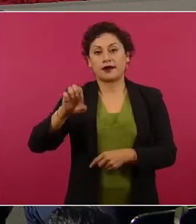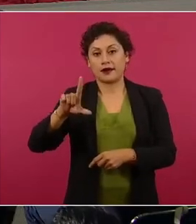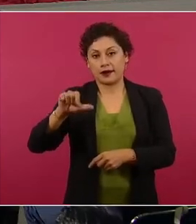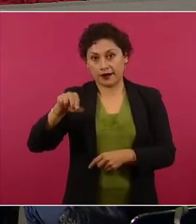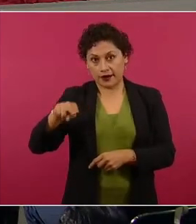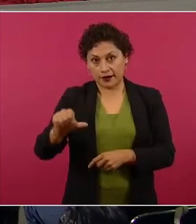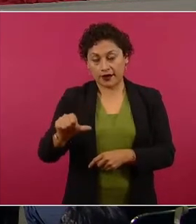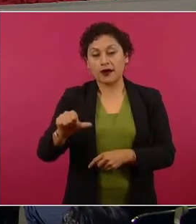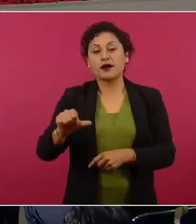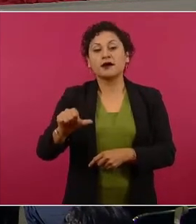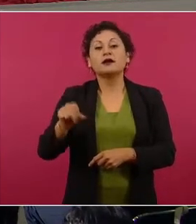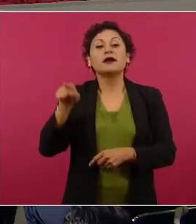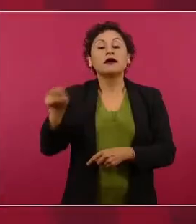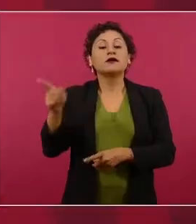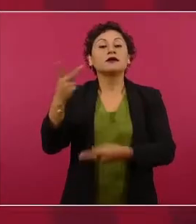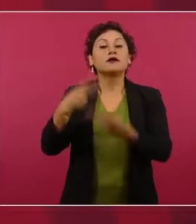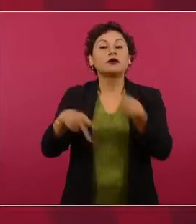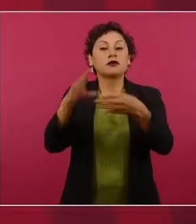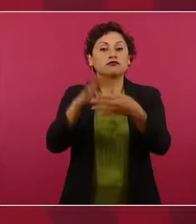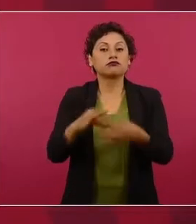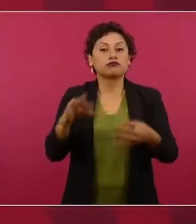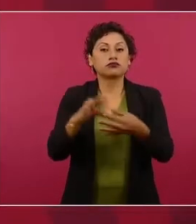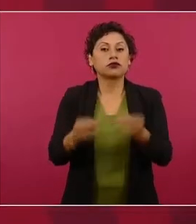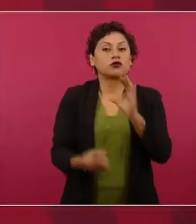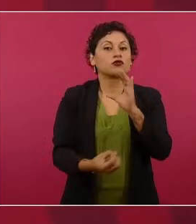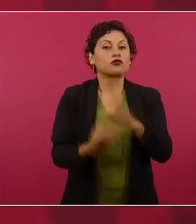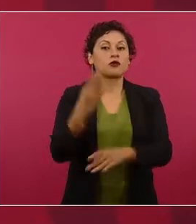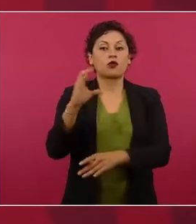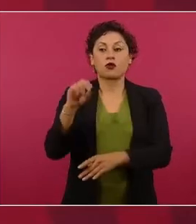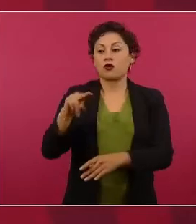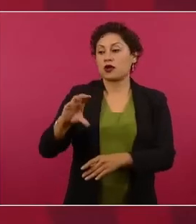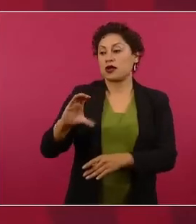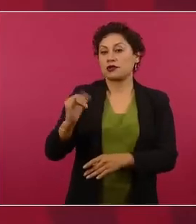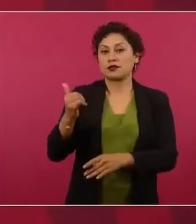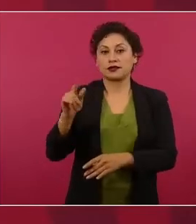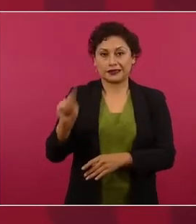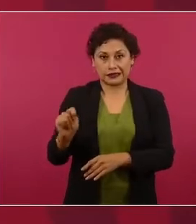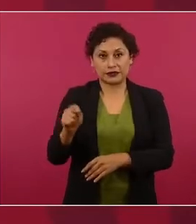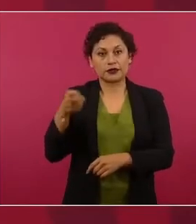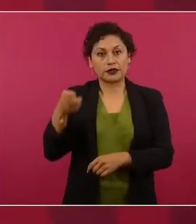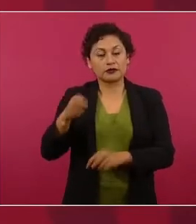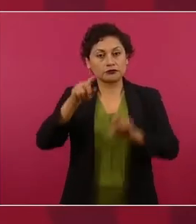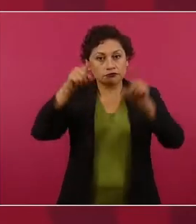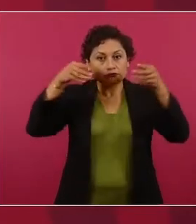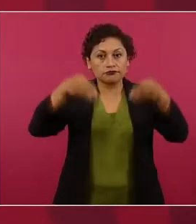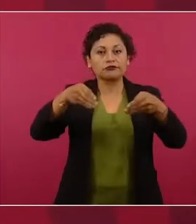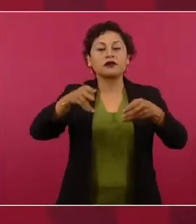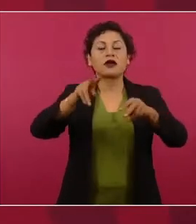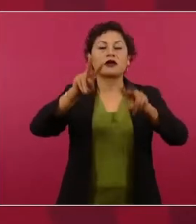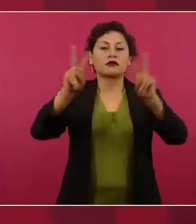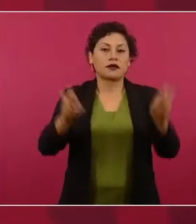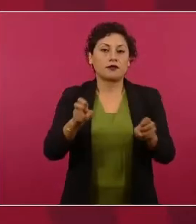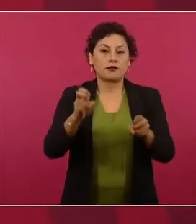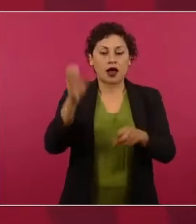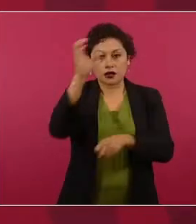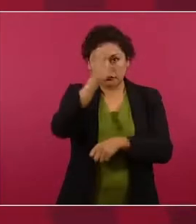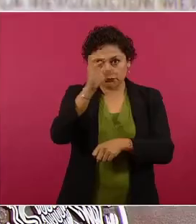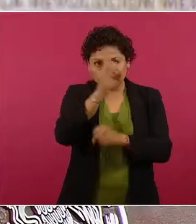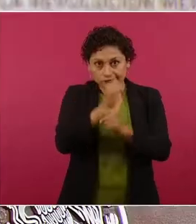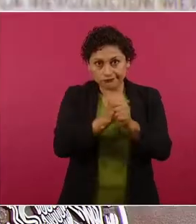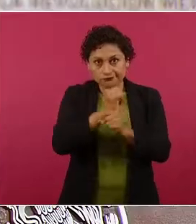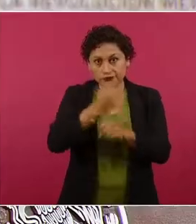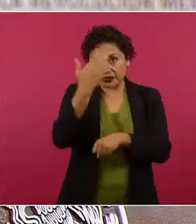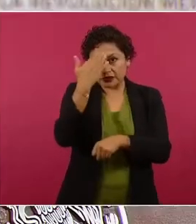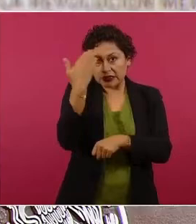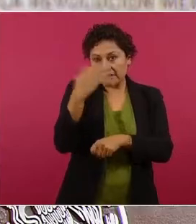los avances del nuevo CONACYT en ciencia y saberes tradicionales para la salud y